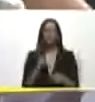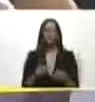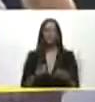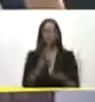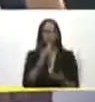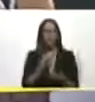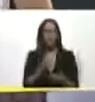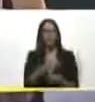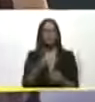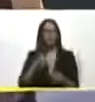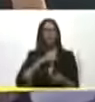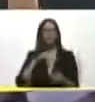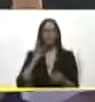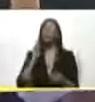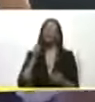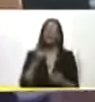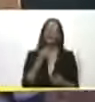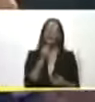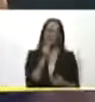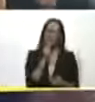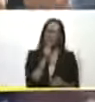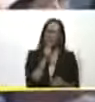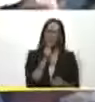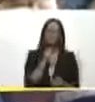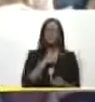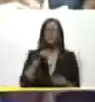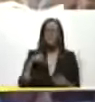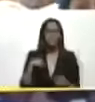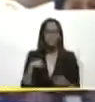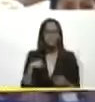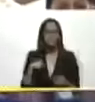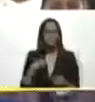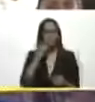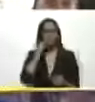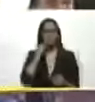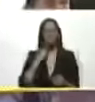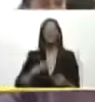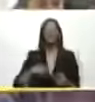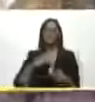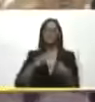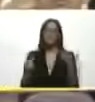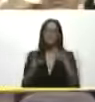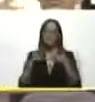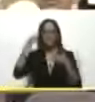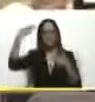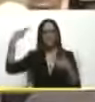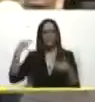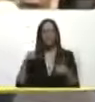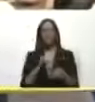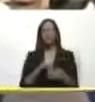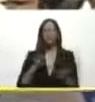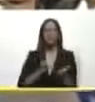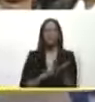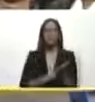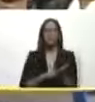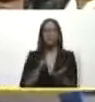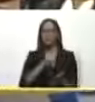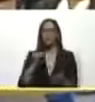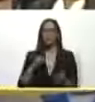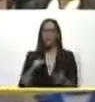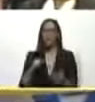nosotros y Porque usted nos los pregunta nosotros y esto con esto quiero cerrar la reflexión somos de verdad no somos un